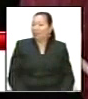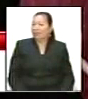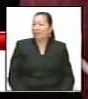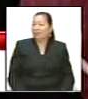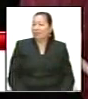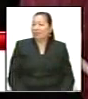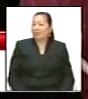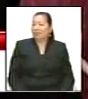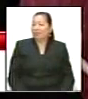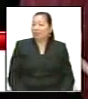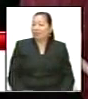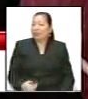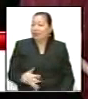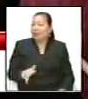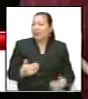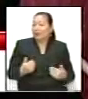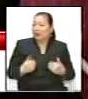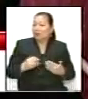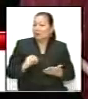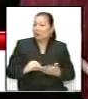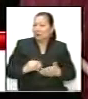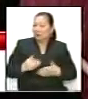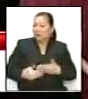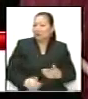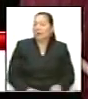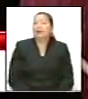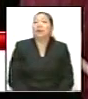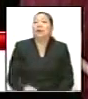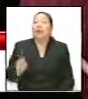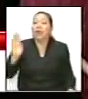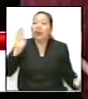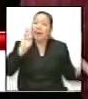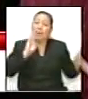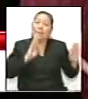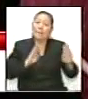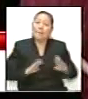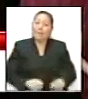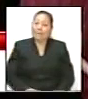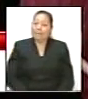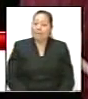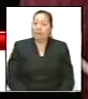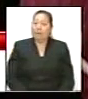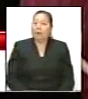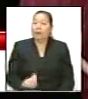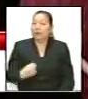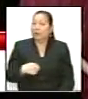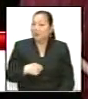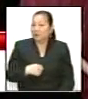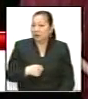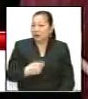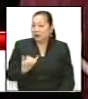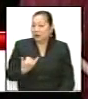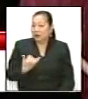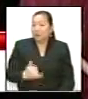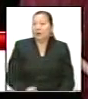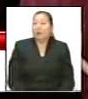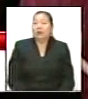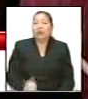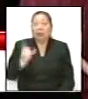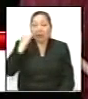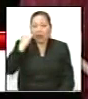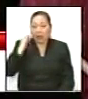sido ya, que tienen el avance. Es preocupante, presidente. Nosotros desde el departamento de